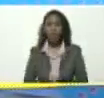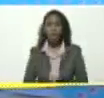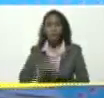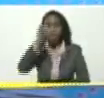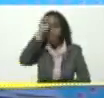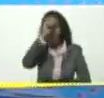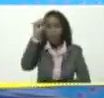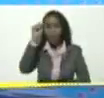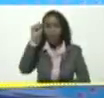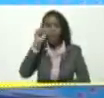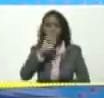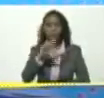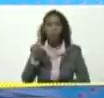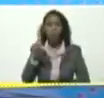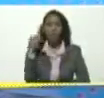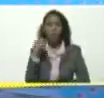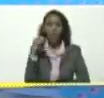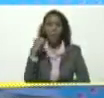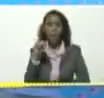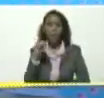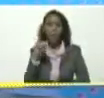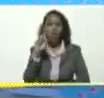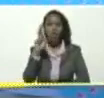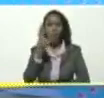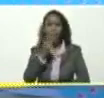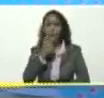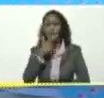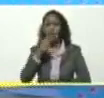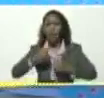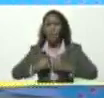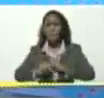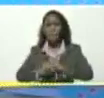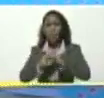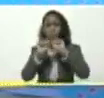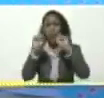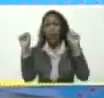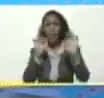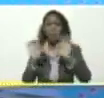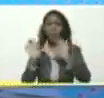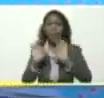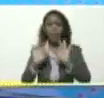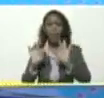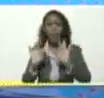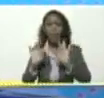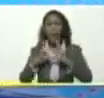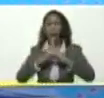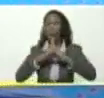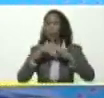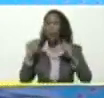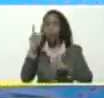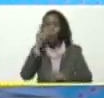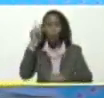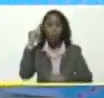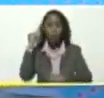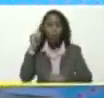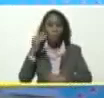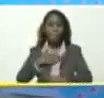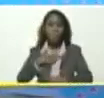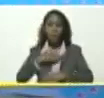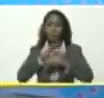domingo 21 de noviembre, y un lindo amanecer. Preparémonos, a todos y a todas es mi